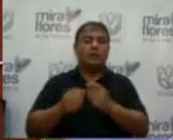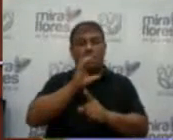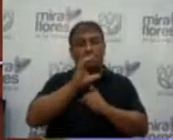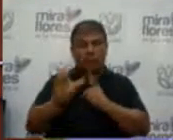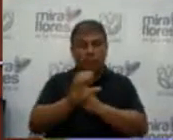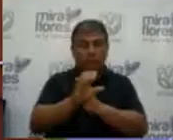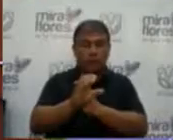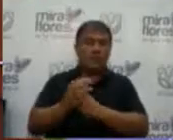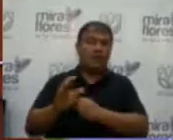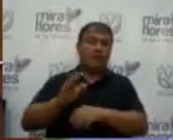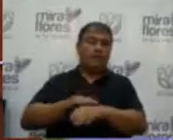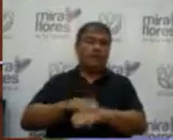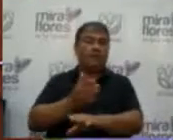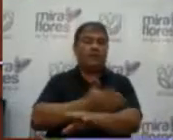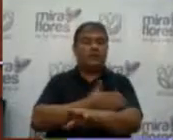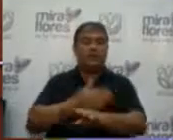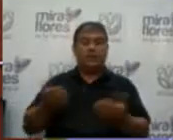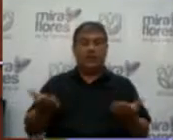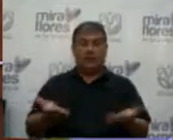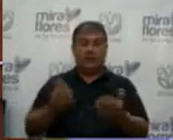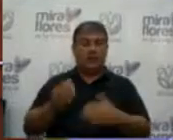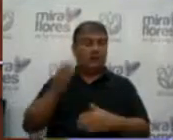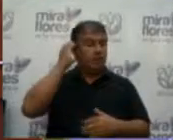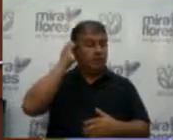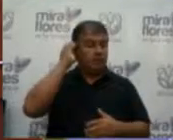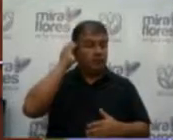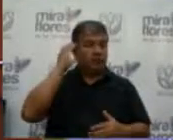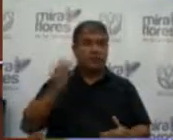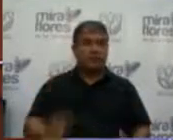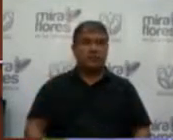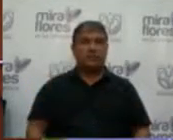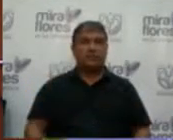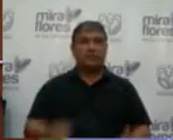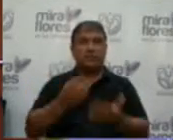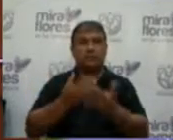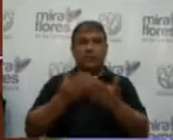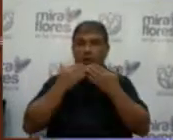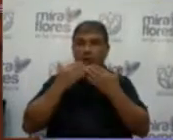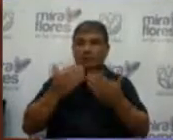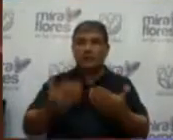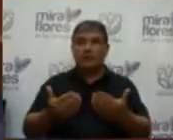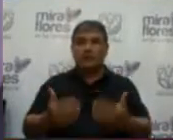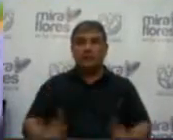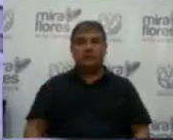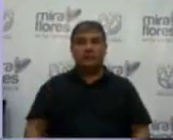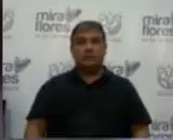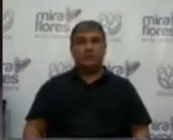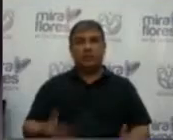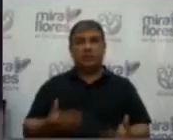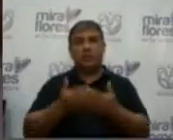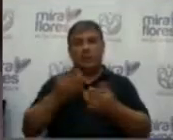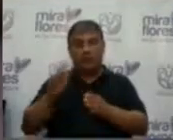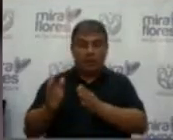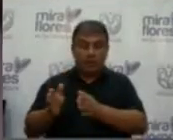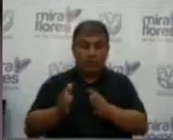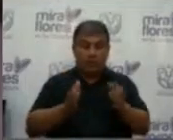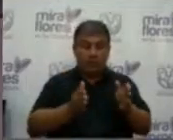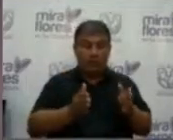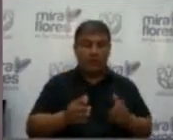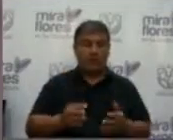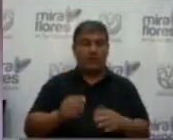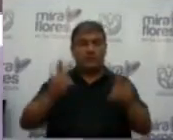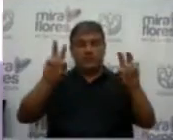de prevención en el distrito de Miraflores. Muy bien, muchas gracias. Con cargo después ya a programar el tema